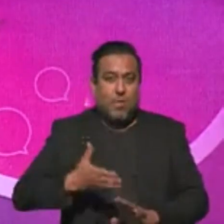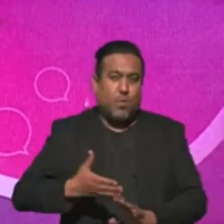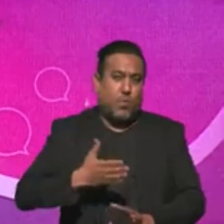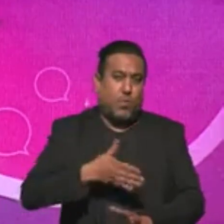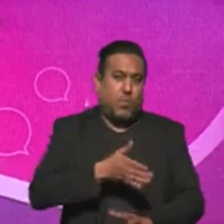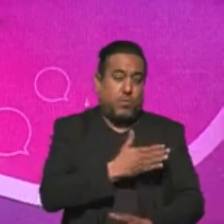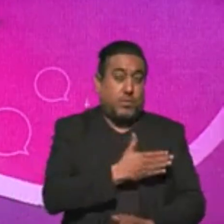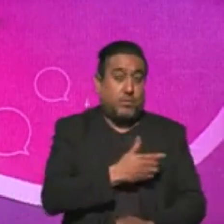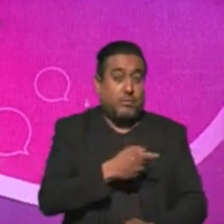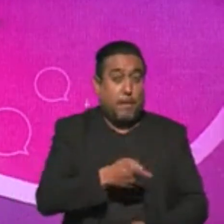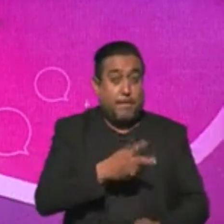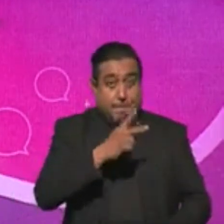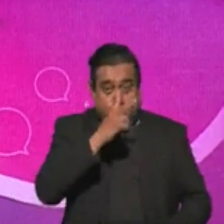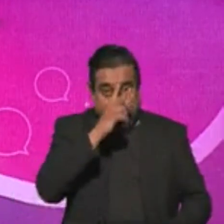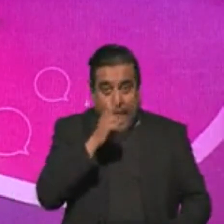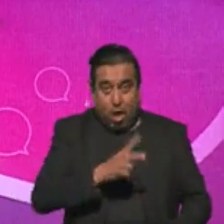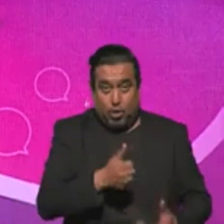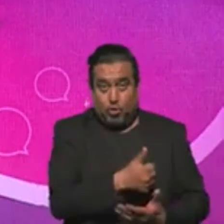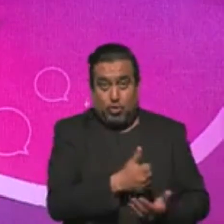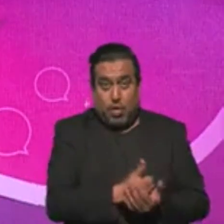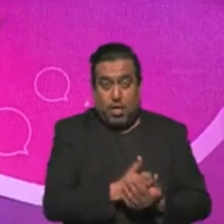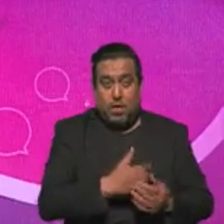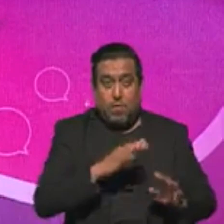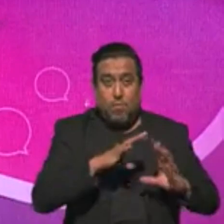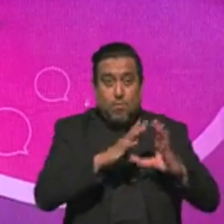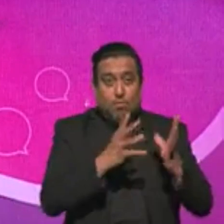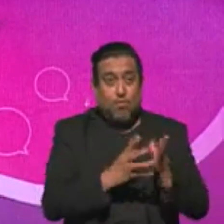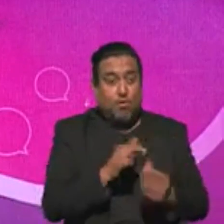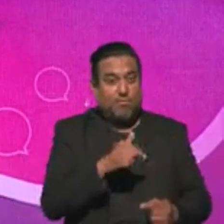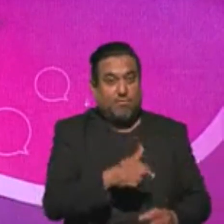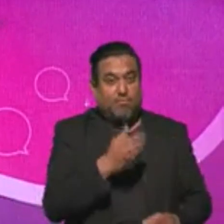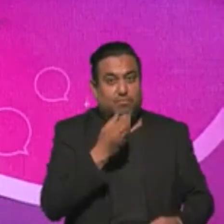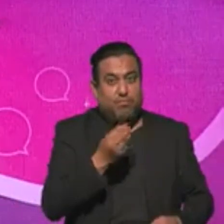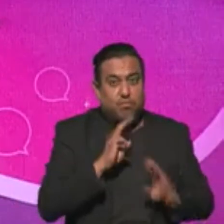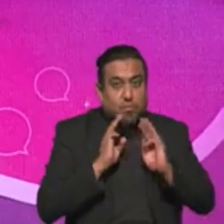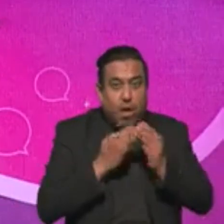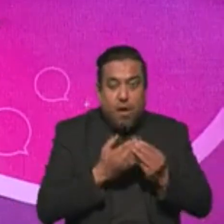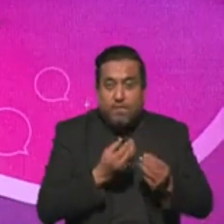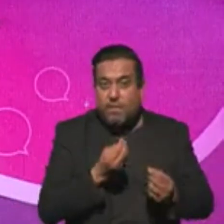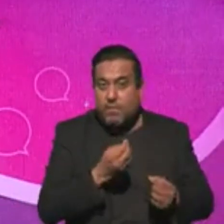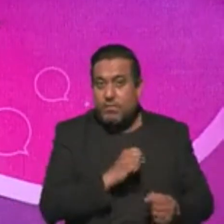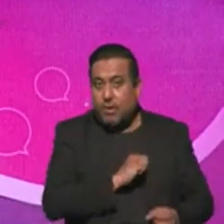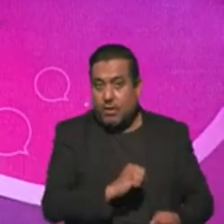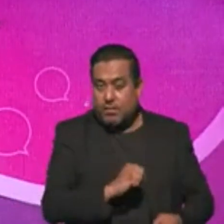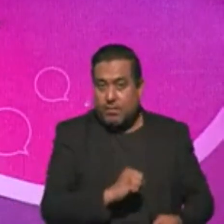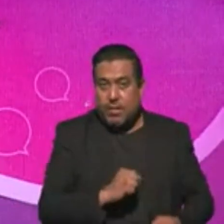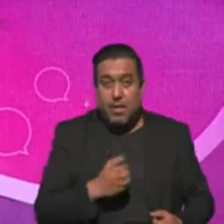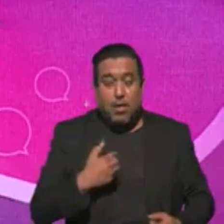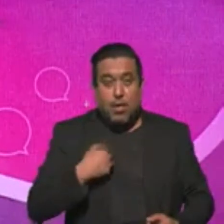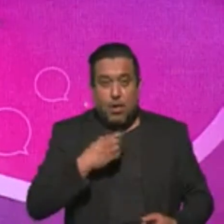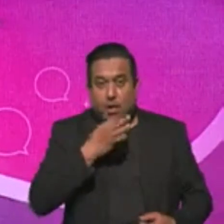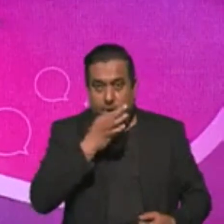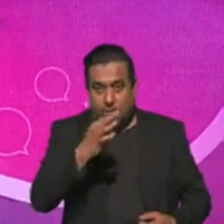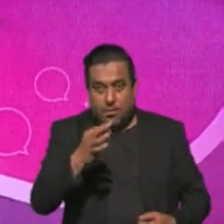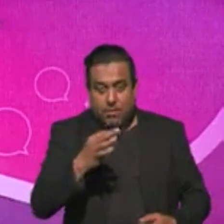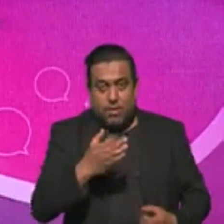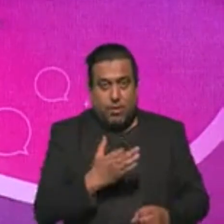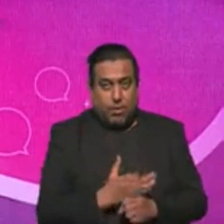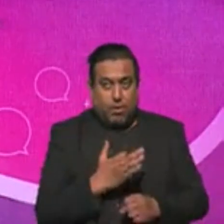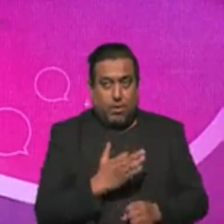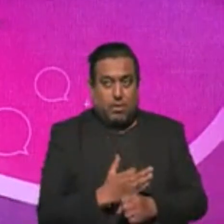ciudad más violenta del mundo Hoy puedo decirles que hemos logrado salir de esa